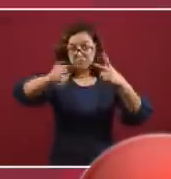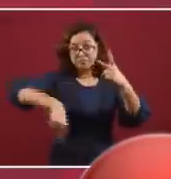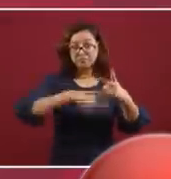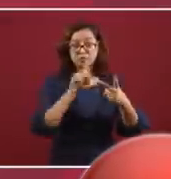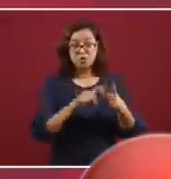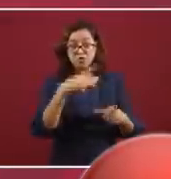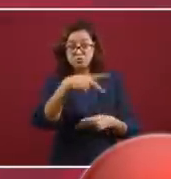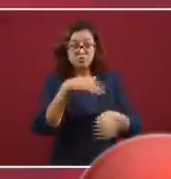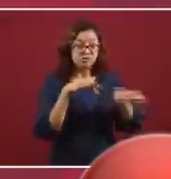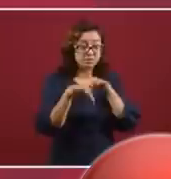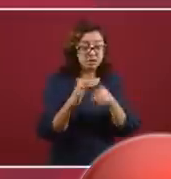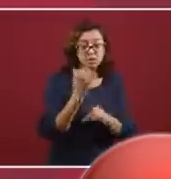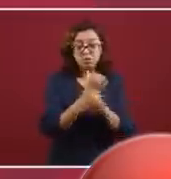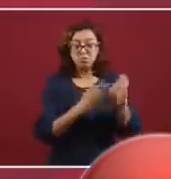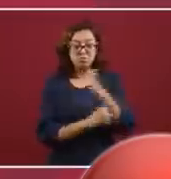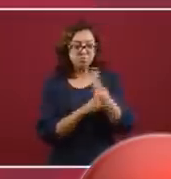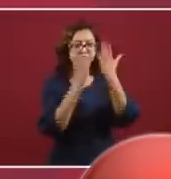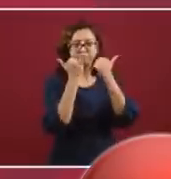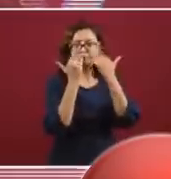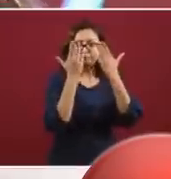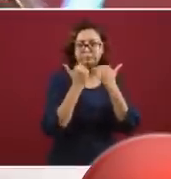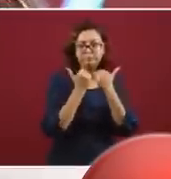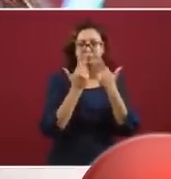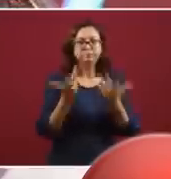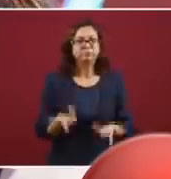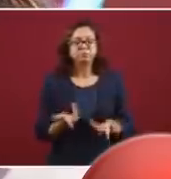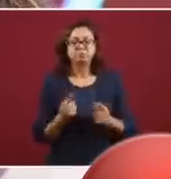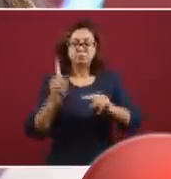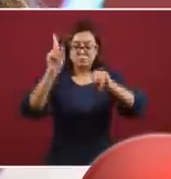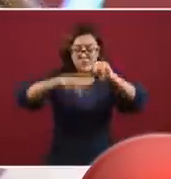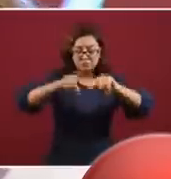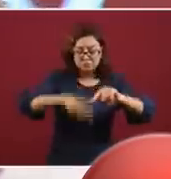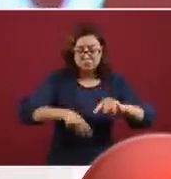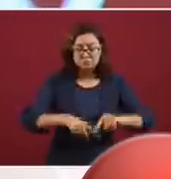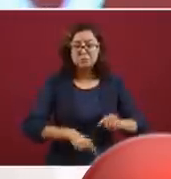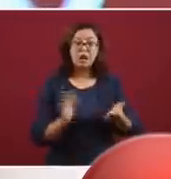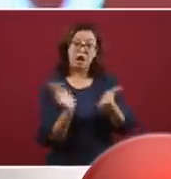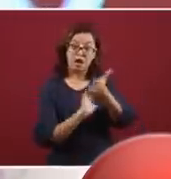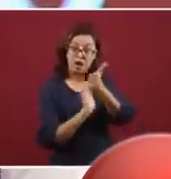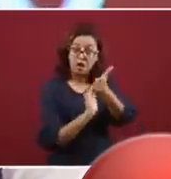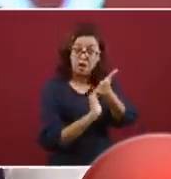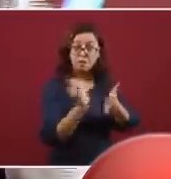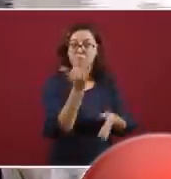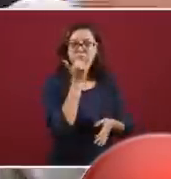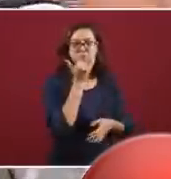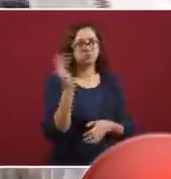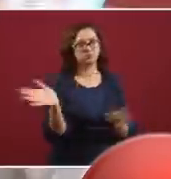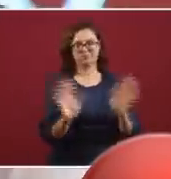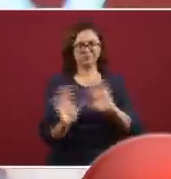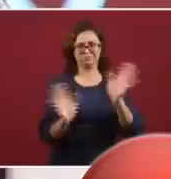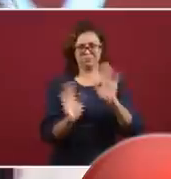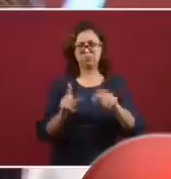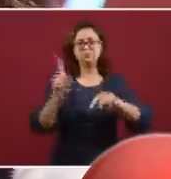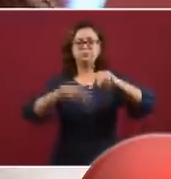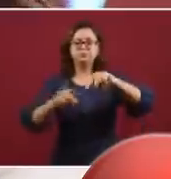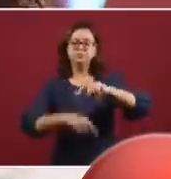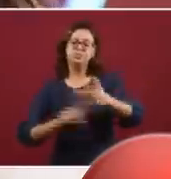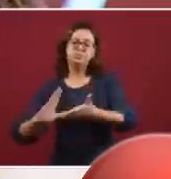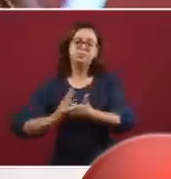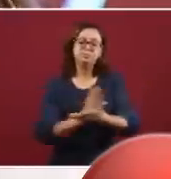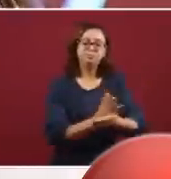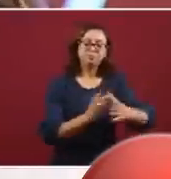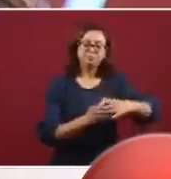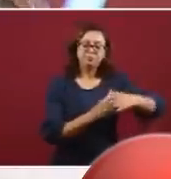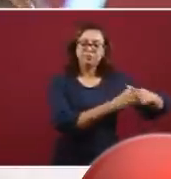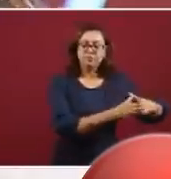se le dé un trato preferente, porque no se perdona. En el momento que aparezca un bien, que alguien nos diga, oye, tiene este bien la persona, en ese momento se vuelve